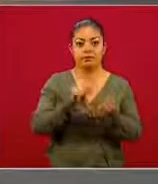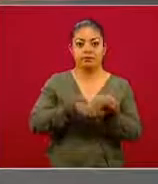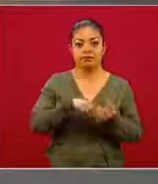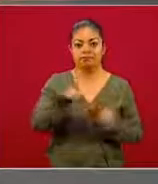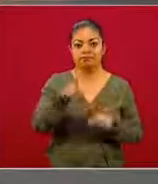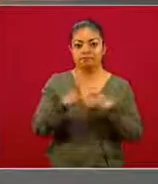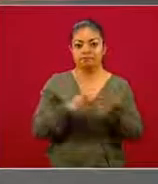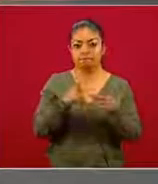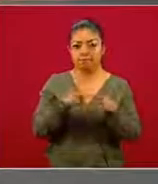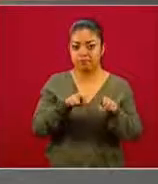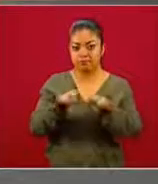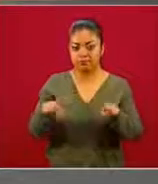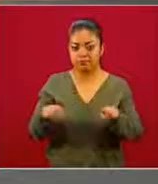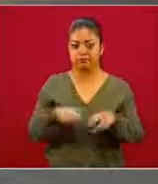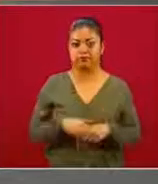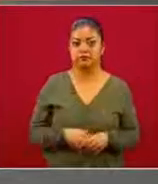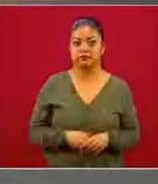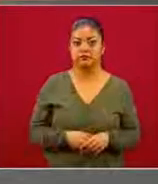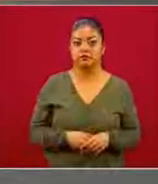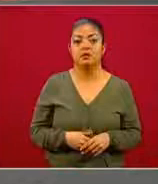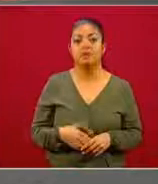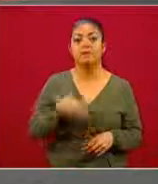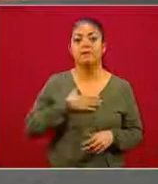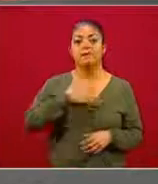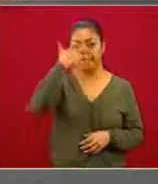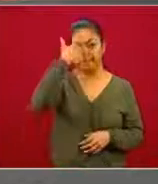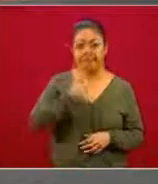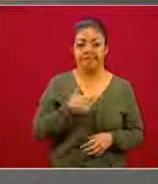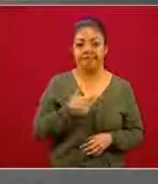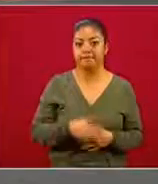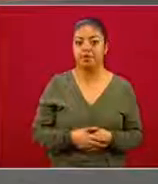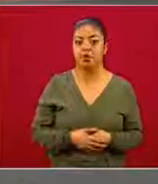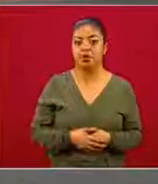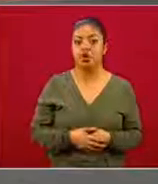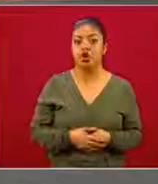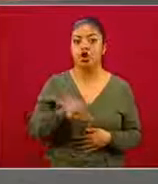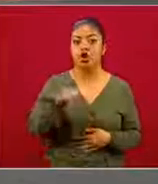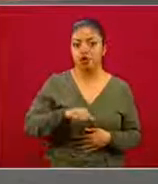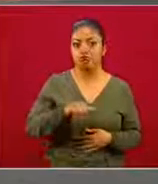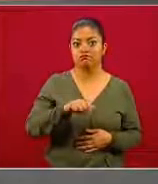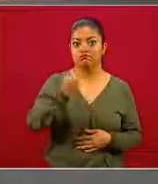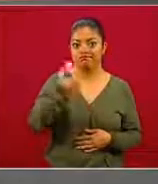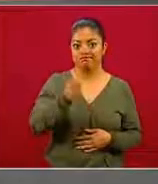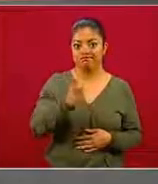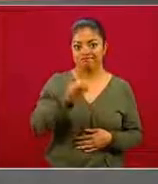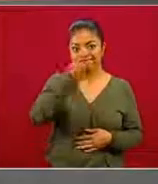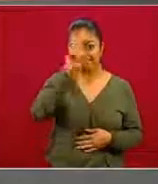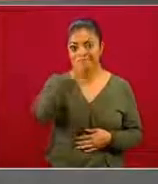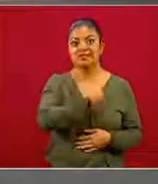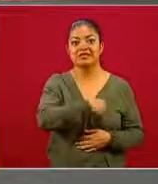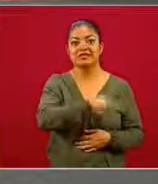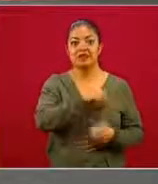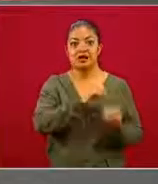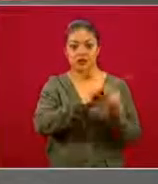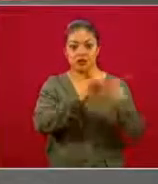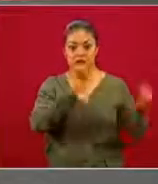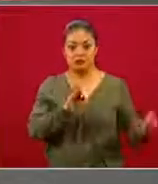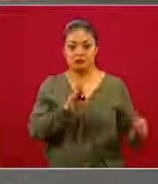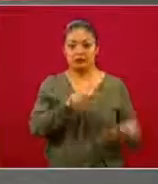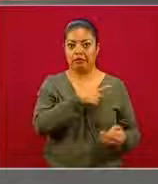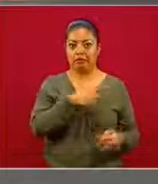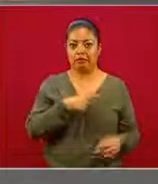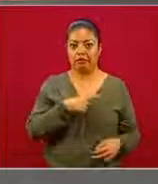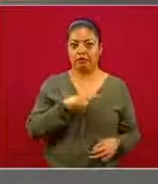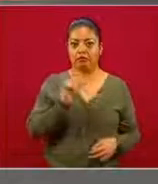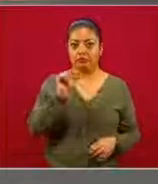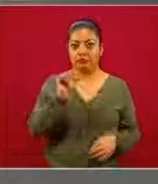Yes, we will need another chair. Pass me that one, please. Oye, para Good guardarnos evening. una distancia, We'd like to tuvimos keep a que safe hacer un poquito de